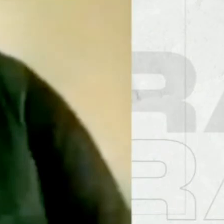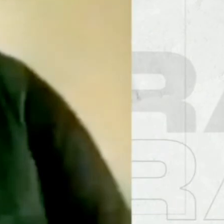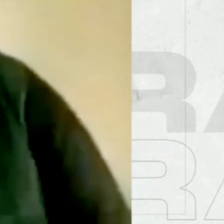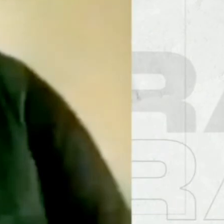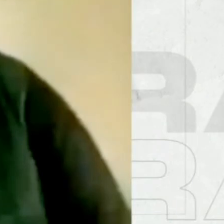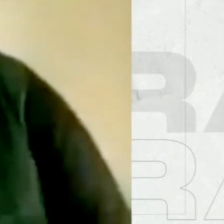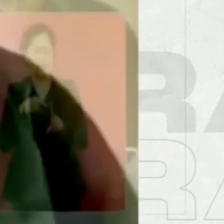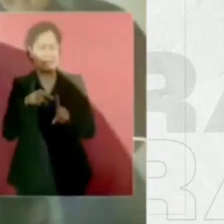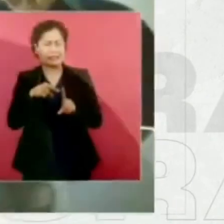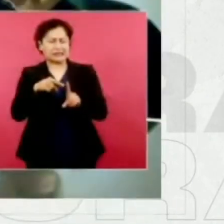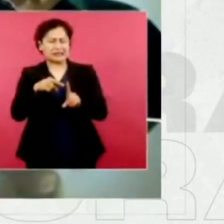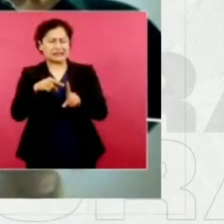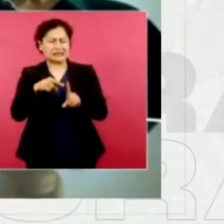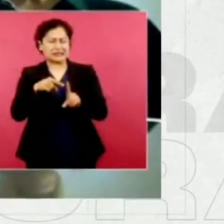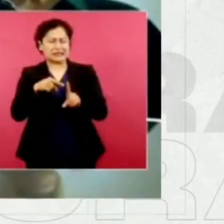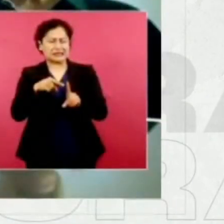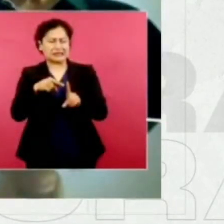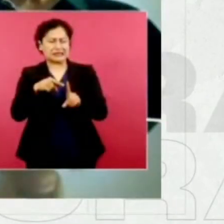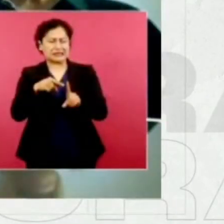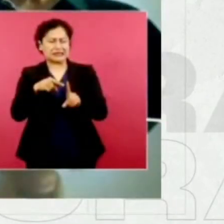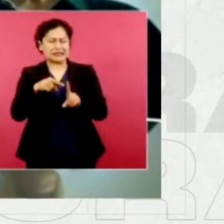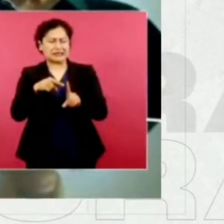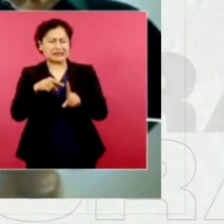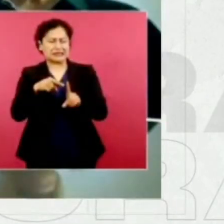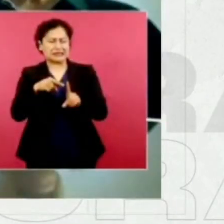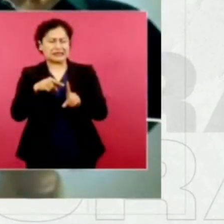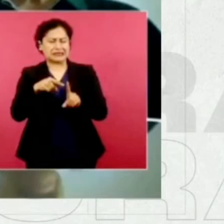Loera, el guano hermano de Joaquín El Chapo Guzmán.